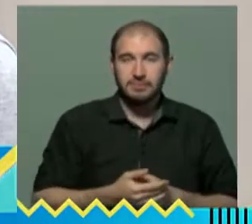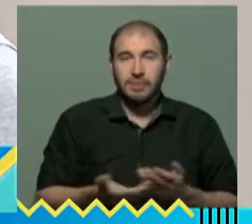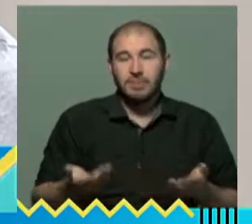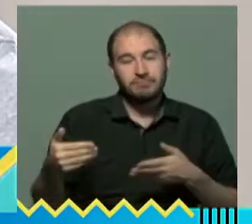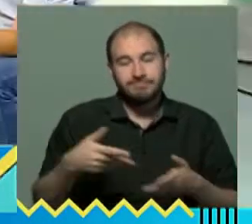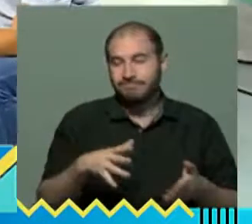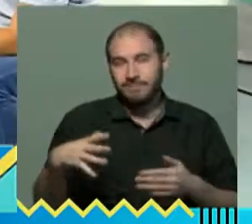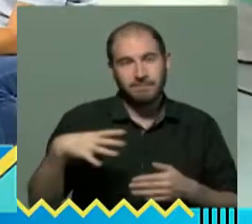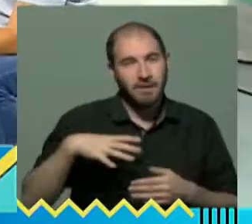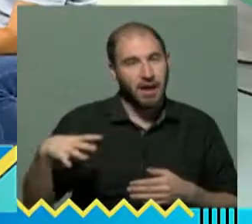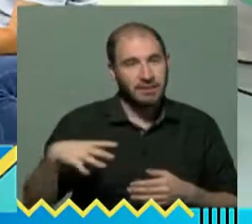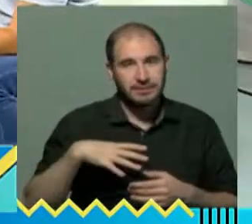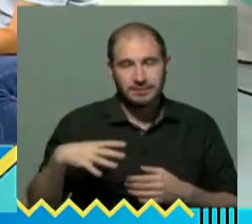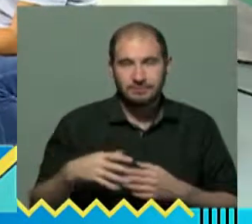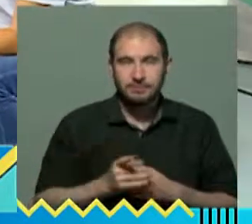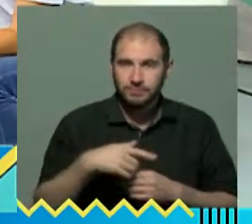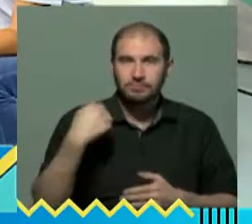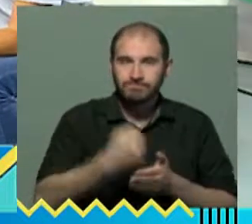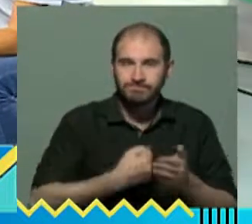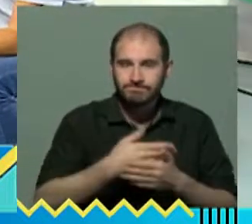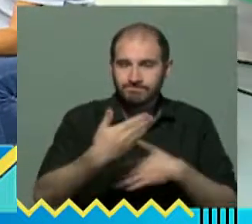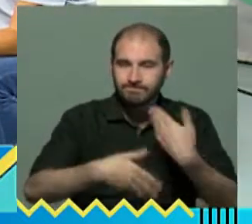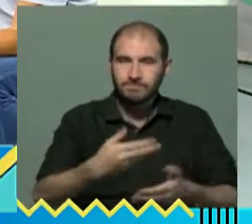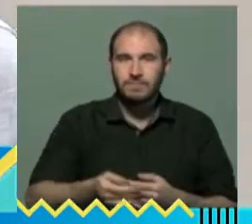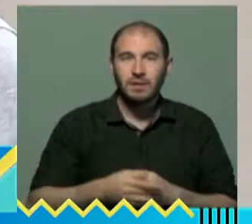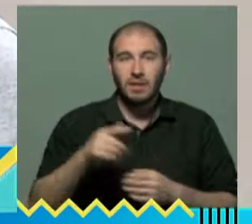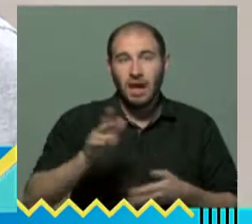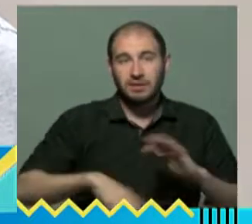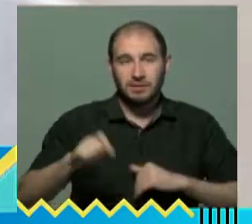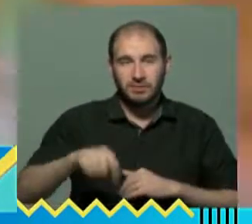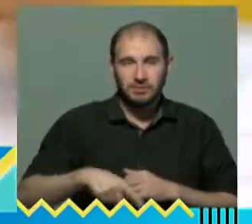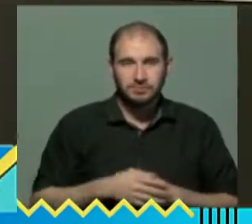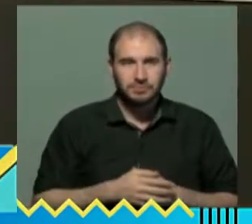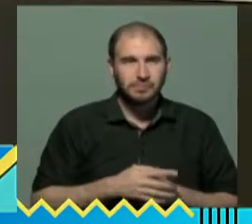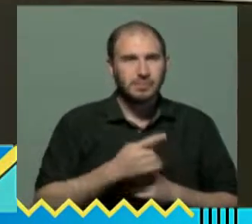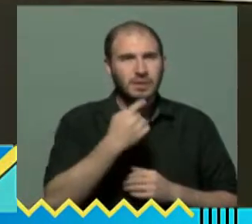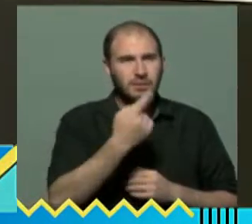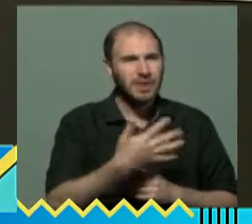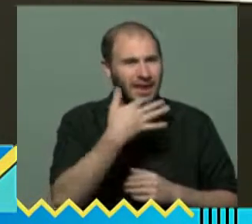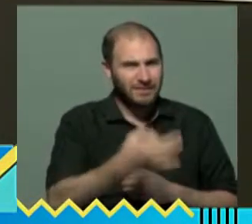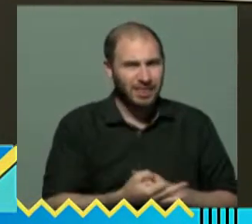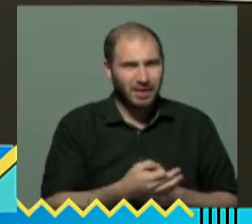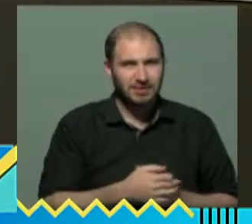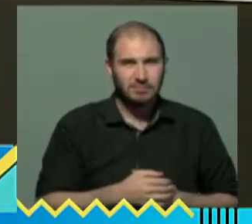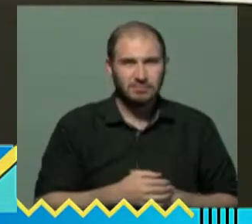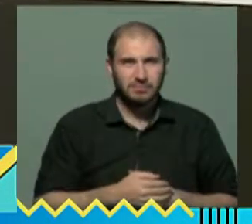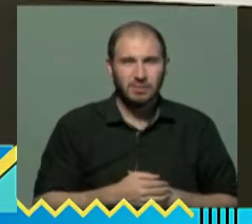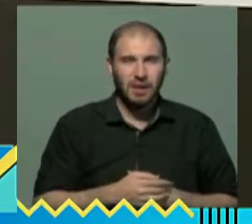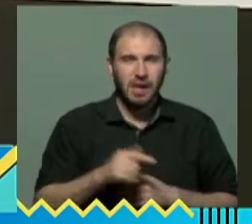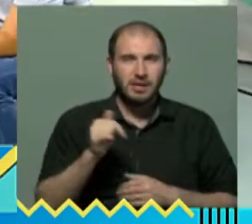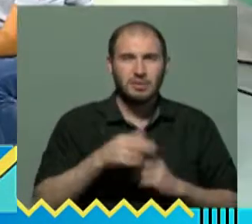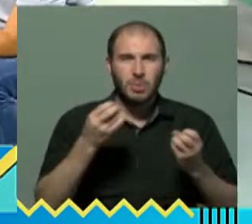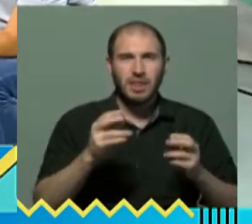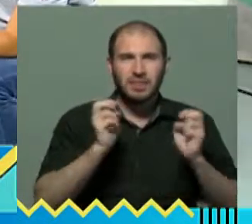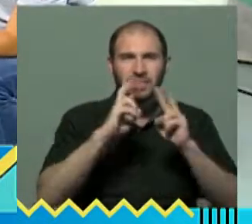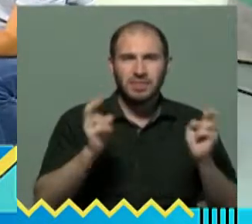camino largo que bueno, lo estamos intentando y lo estamos afrontando, que eso es lo que se tiene que hacer. ¿Consideran que es así, que esto sucede por